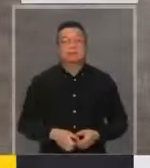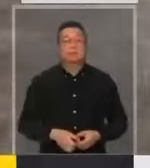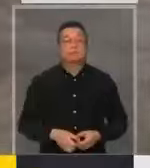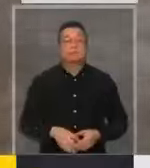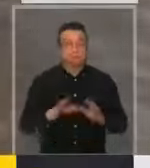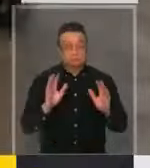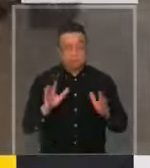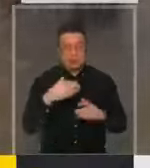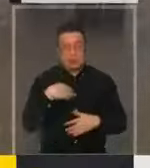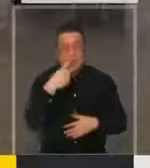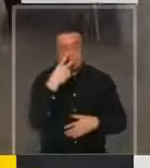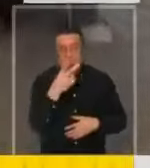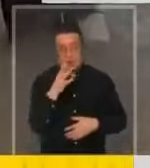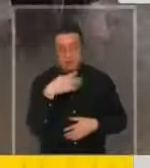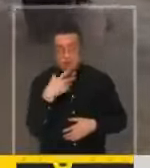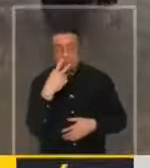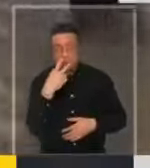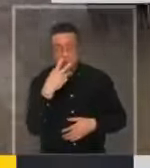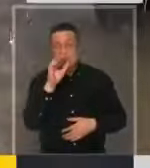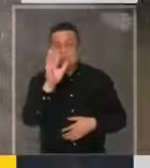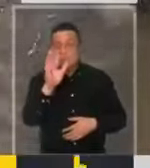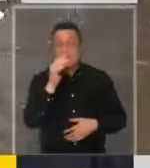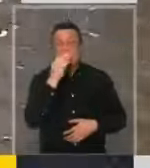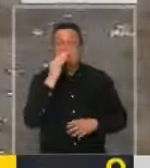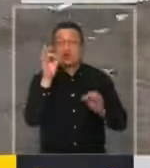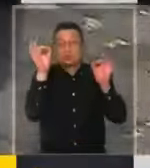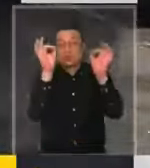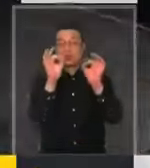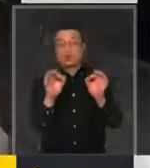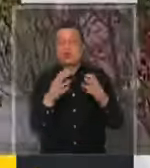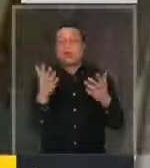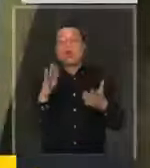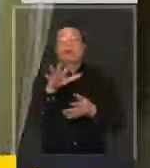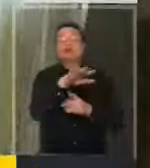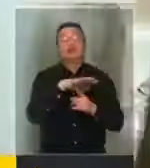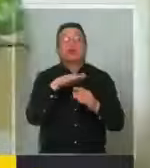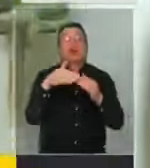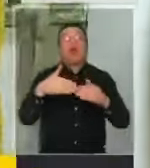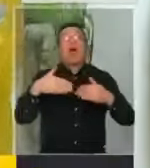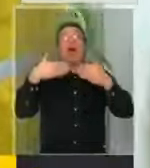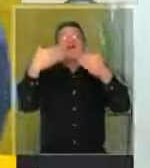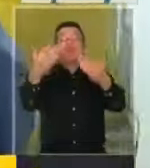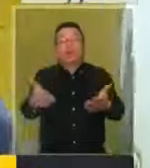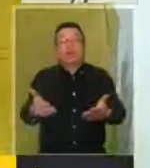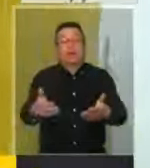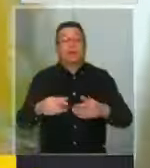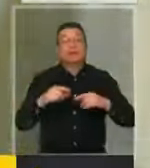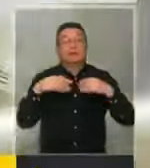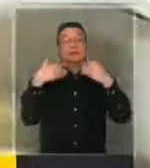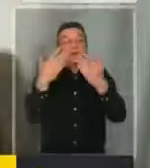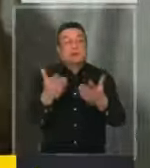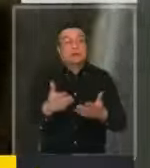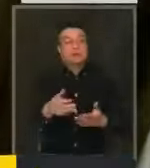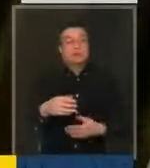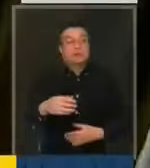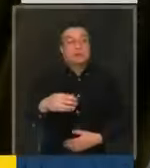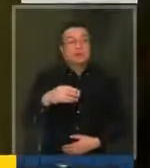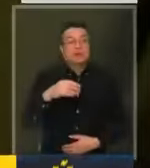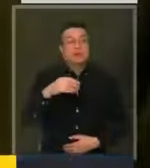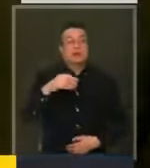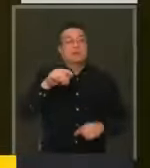invitar también para que mencionemos un poco la situación que se está viviendo acá afuera, porque acá los vecinos han puesto sacos de arena acá en